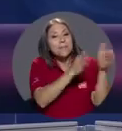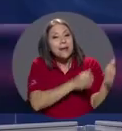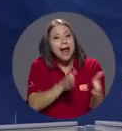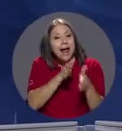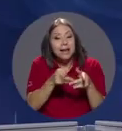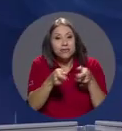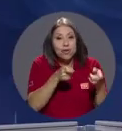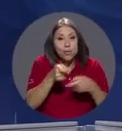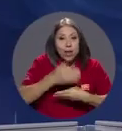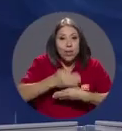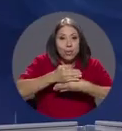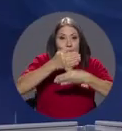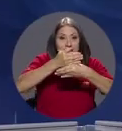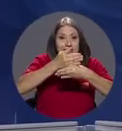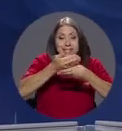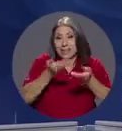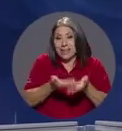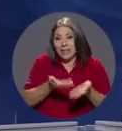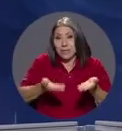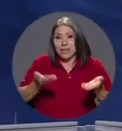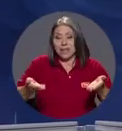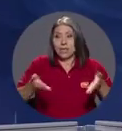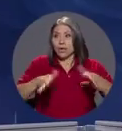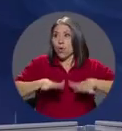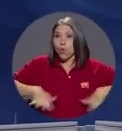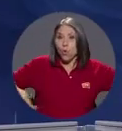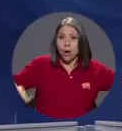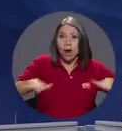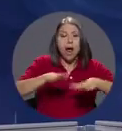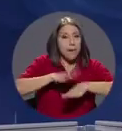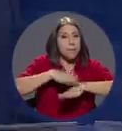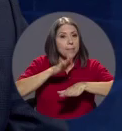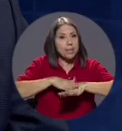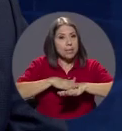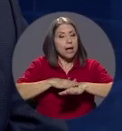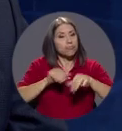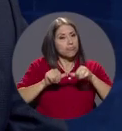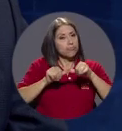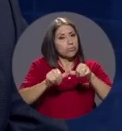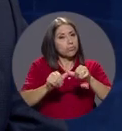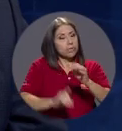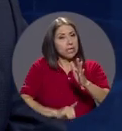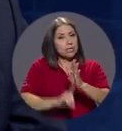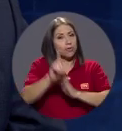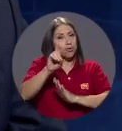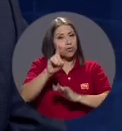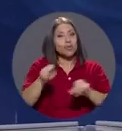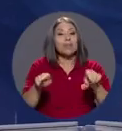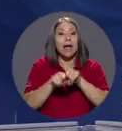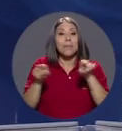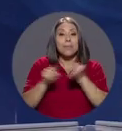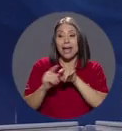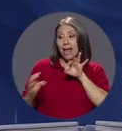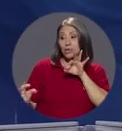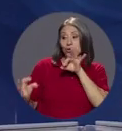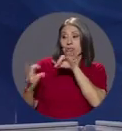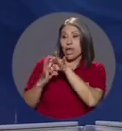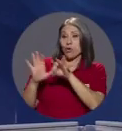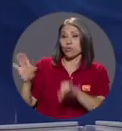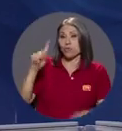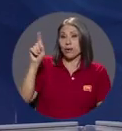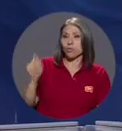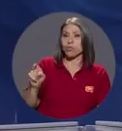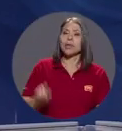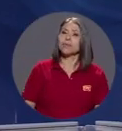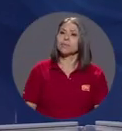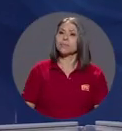planes reguladores, herramientas de instrumentos locales que permitan mantener el desarrollo, también van asociados a su pregunta. Los servicios. Bueno,